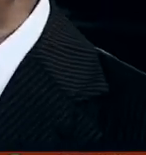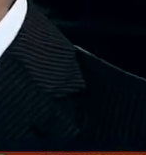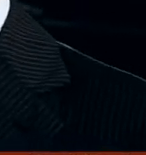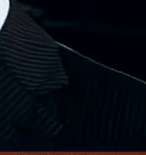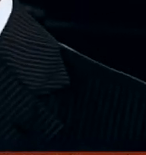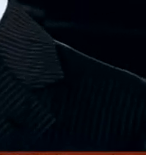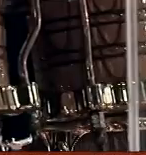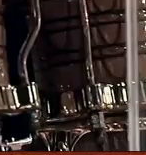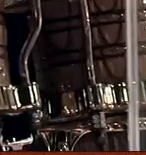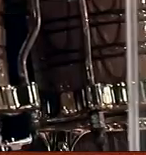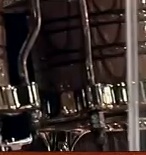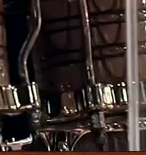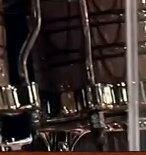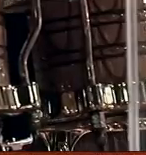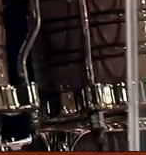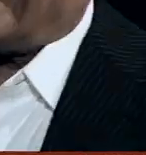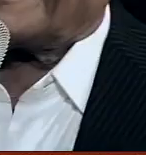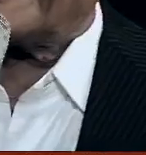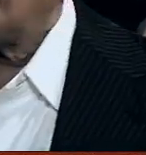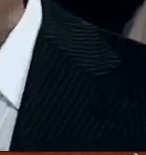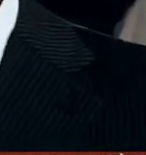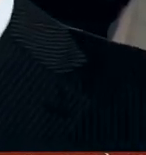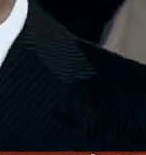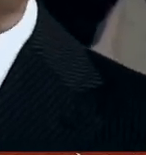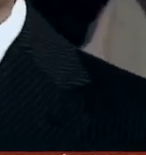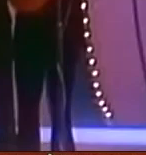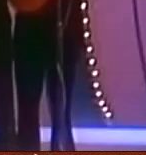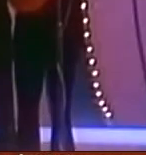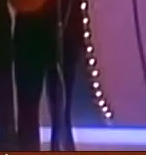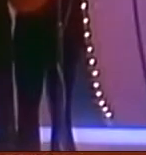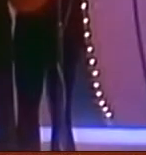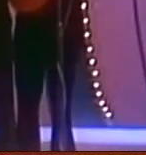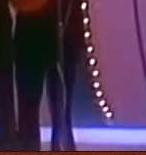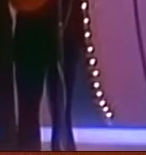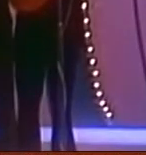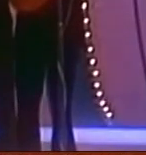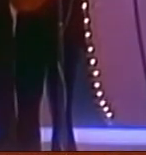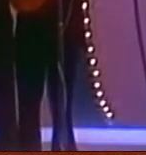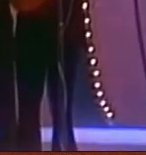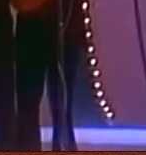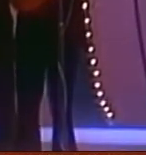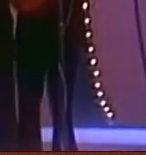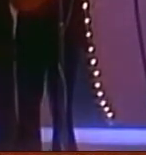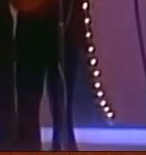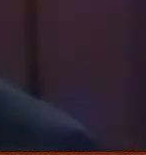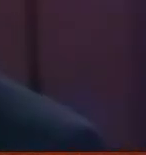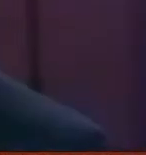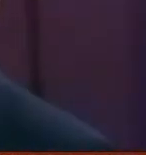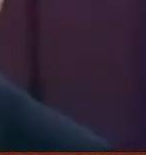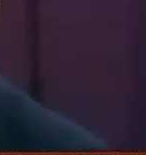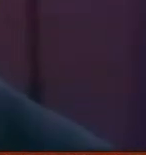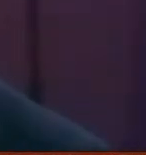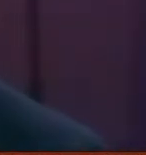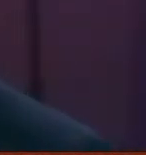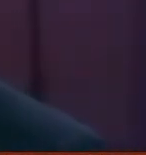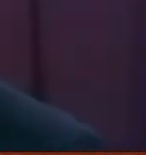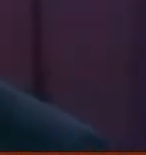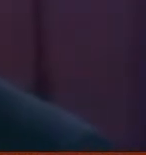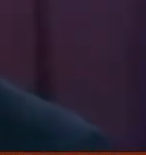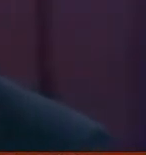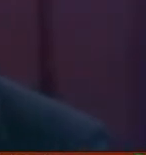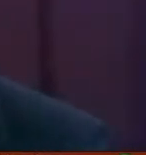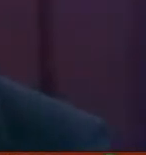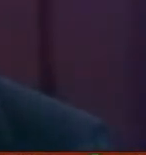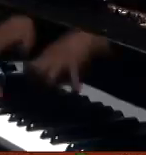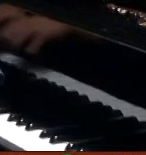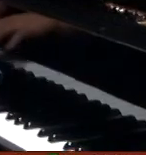Los recitales, que estarán dedicados a personajes como Armando Manzanero y Marco Antonio Muñiz, se realizarán del 26 al 28 de agosto en